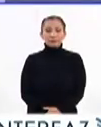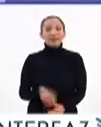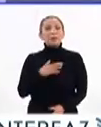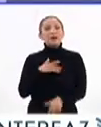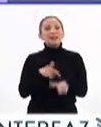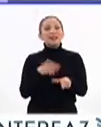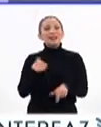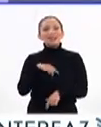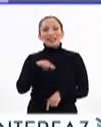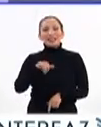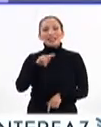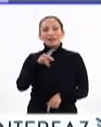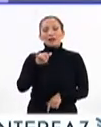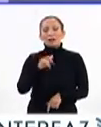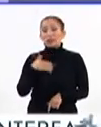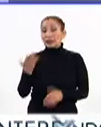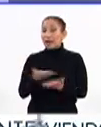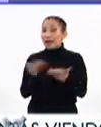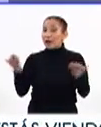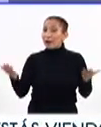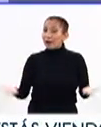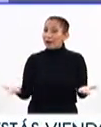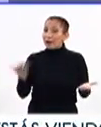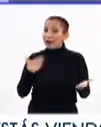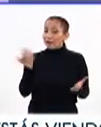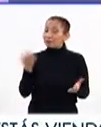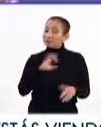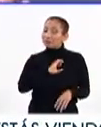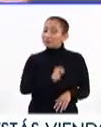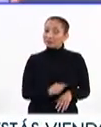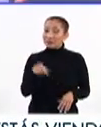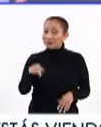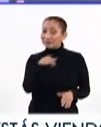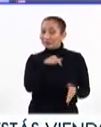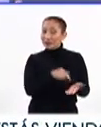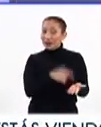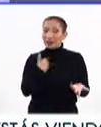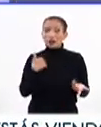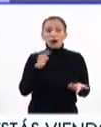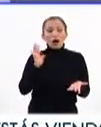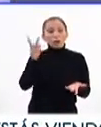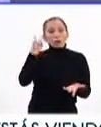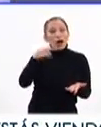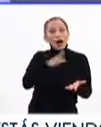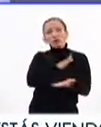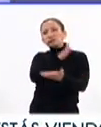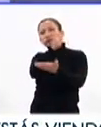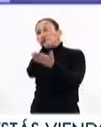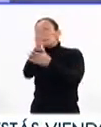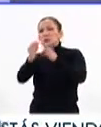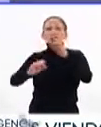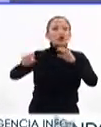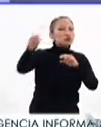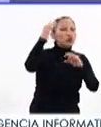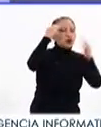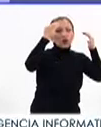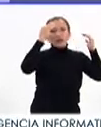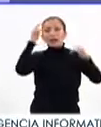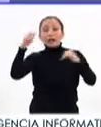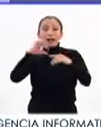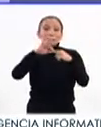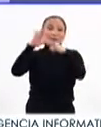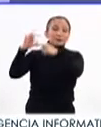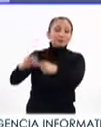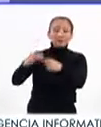Qué bueno que siguen con nosotros en Interfaz porque llegó el momento, uno de los favoritos de este programa, en el que nos toca viajar por el mundo y lo hacemos de la mano